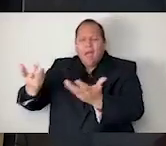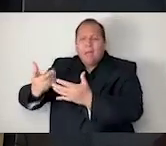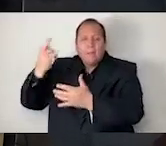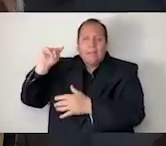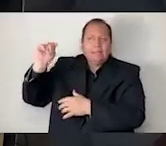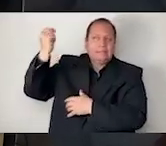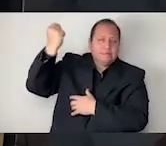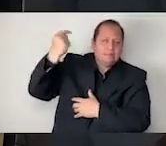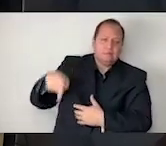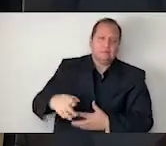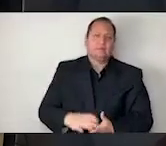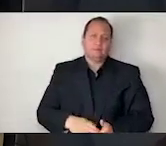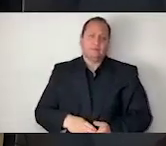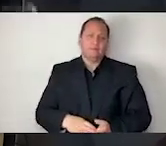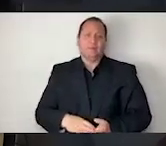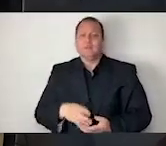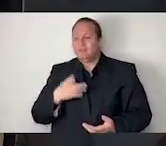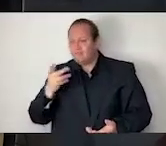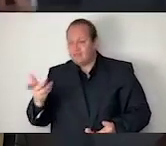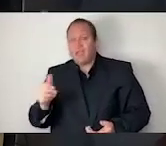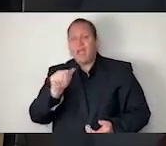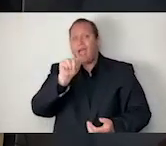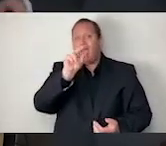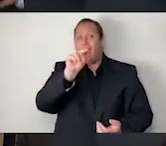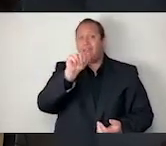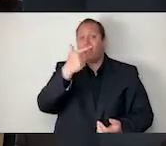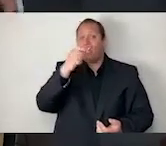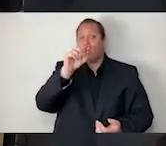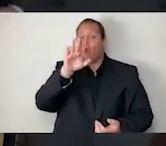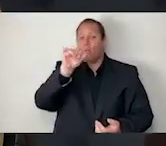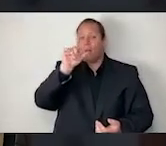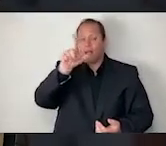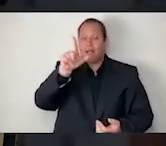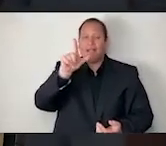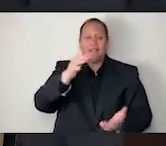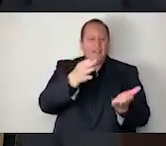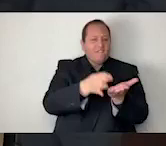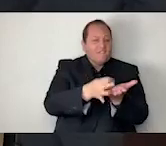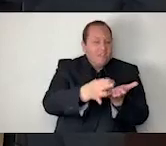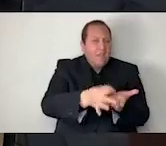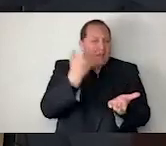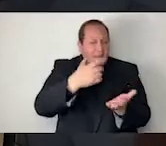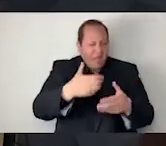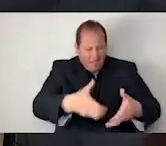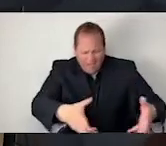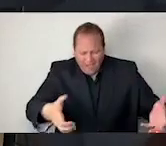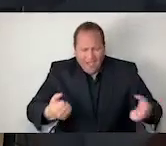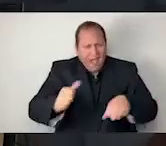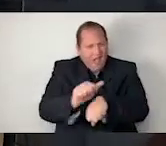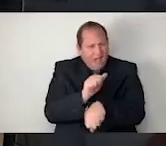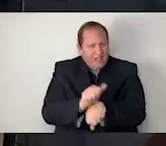anna global el lounge y metales y placas para carros no es una actividad esencial